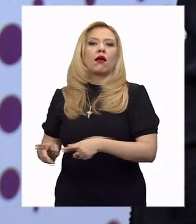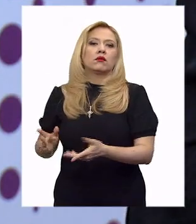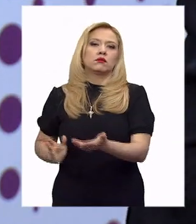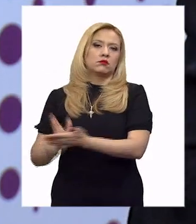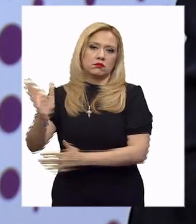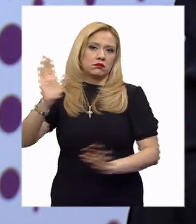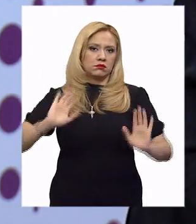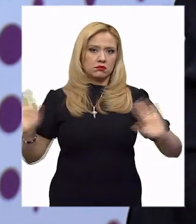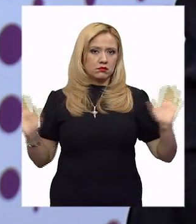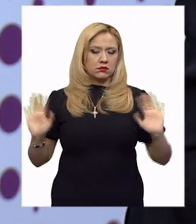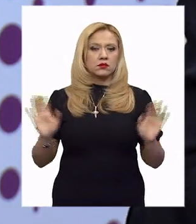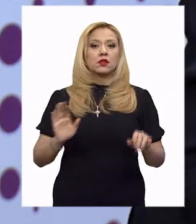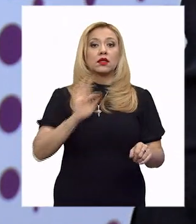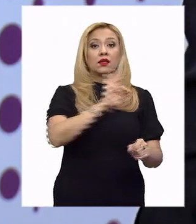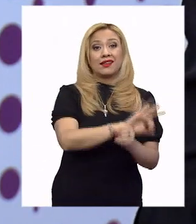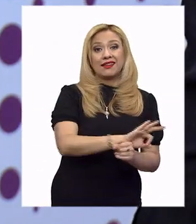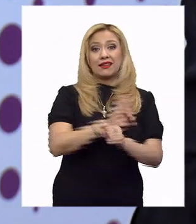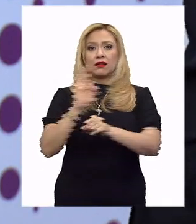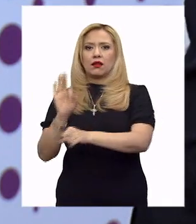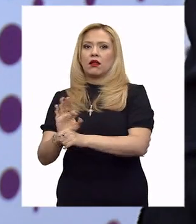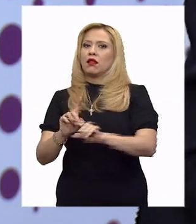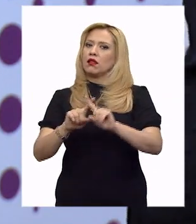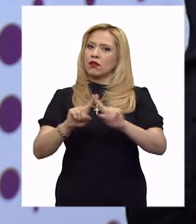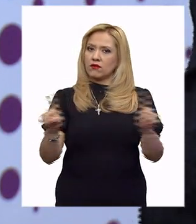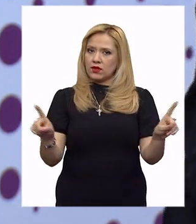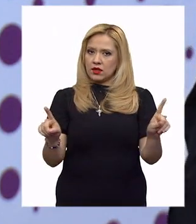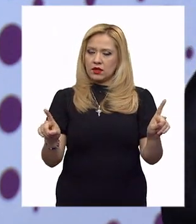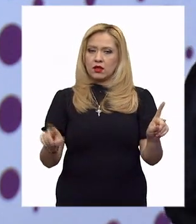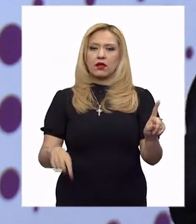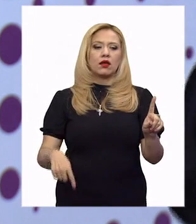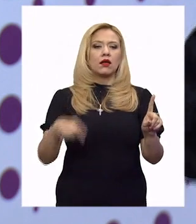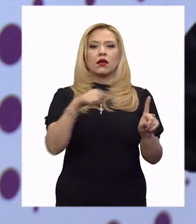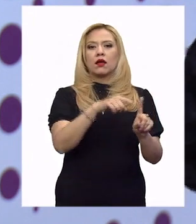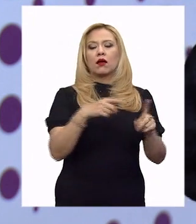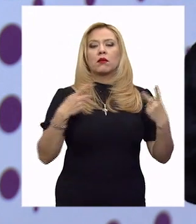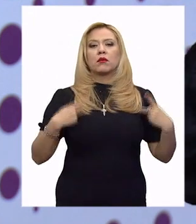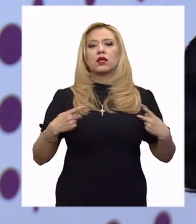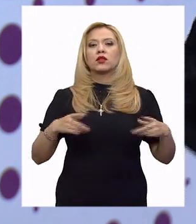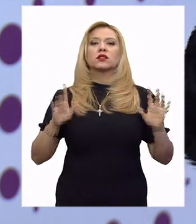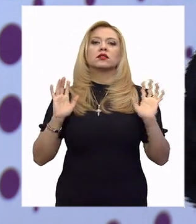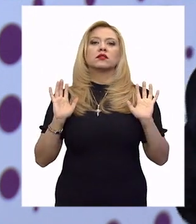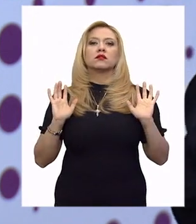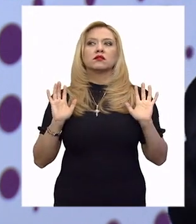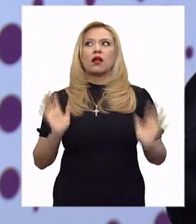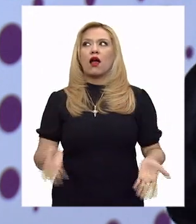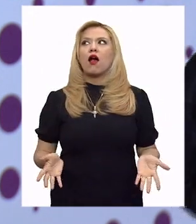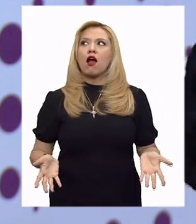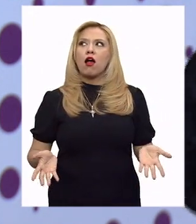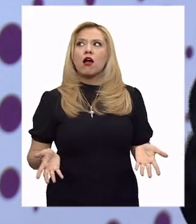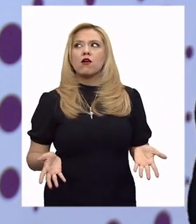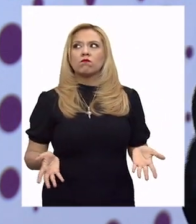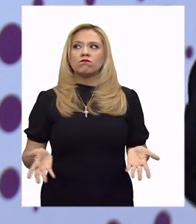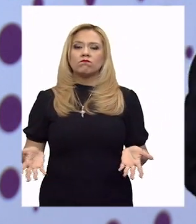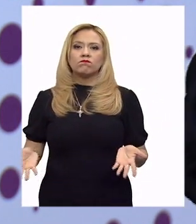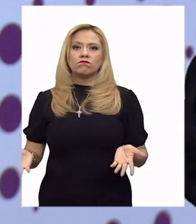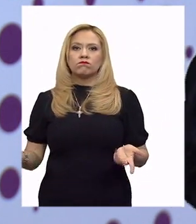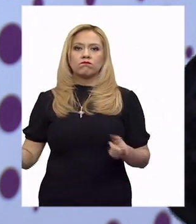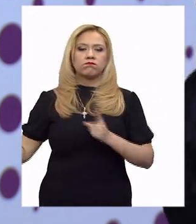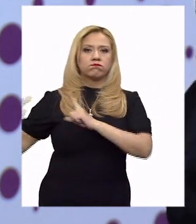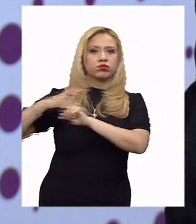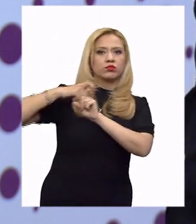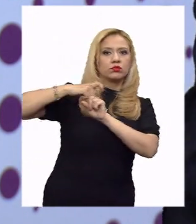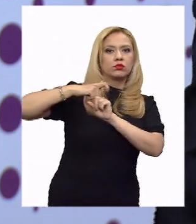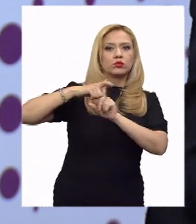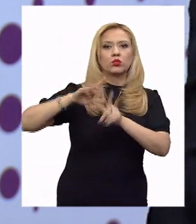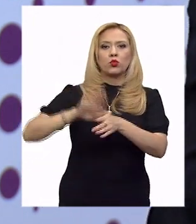de protección son distintas, ¿no? Puede ser alguien que ya está determinada la medida de protección dentro de la propia